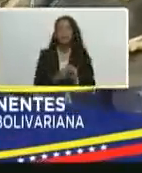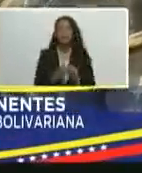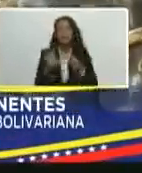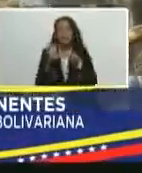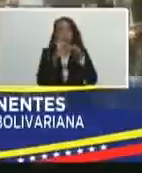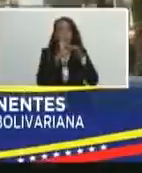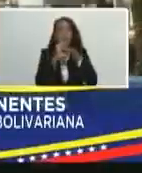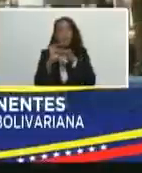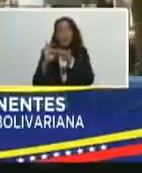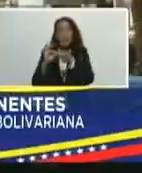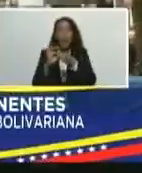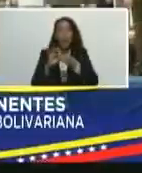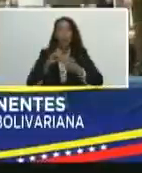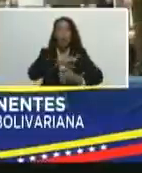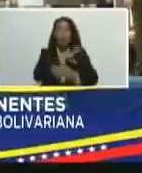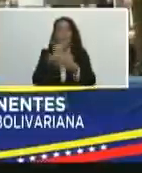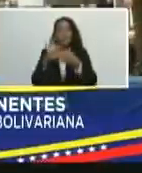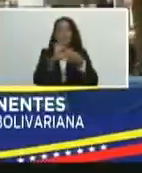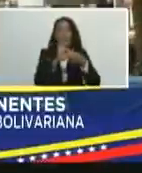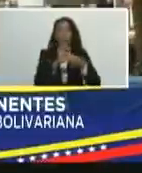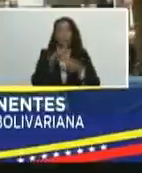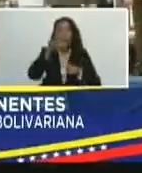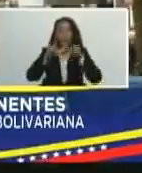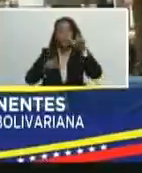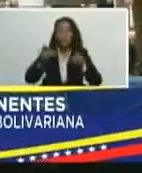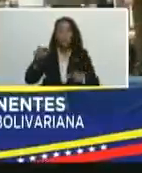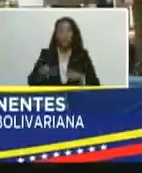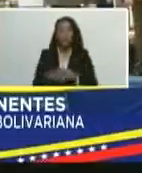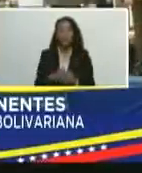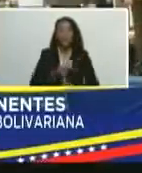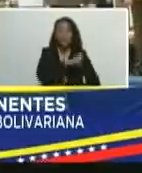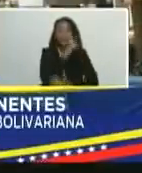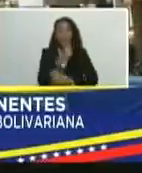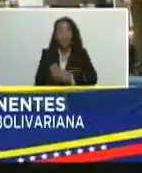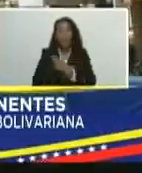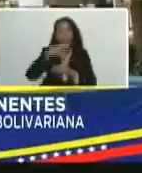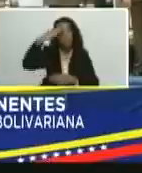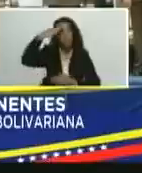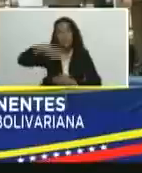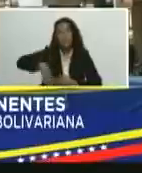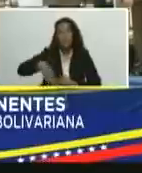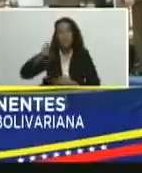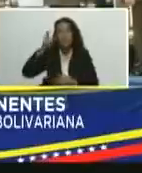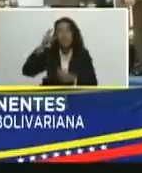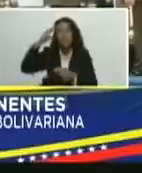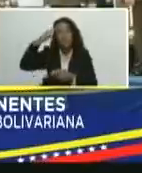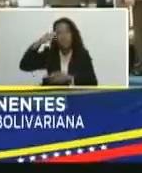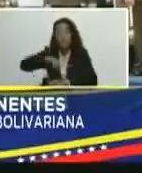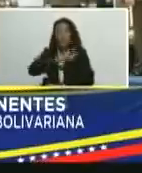unión y la fusión del poder militar y del poder